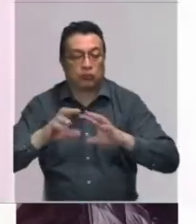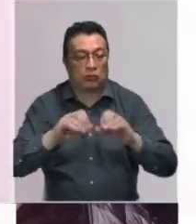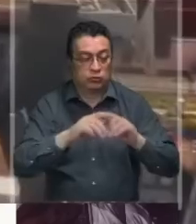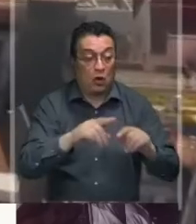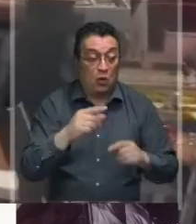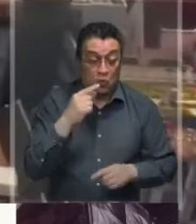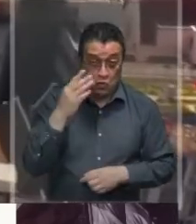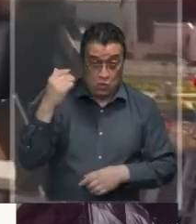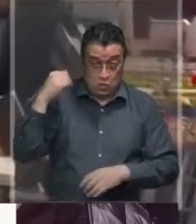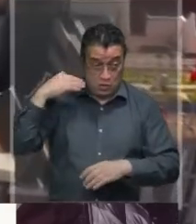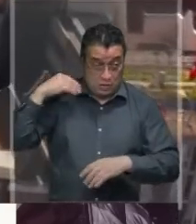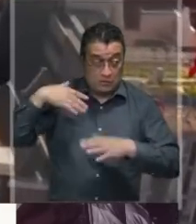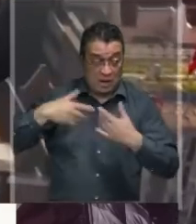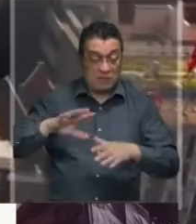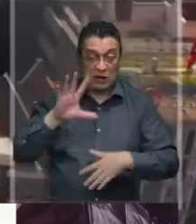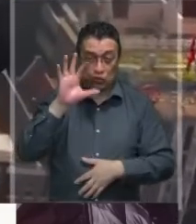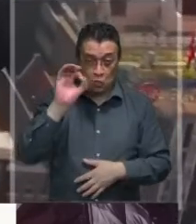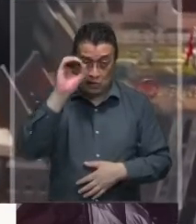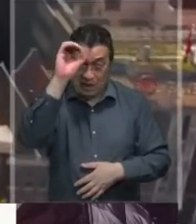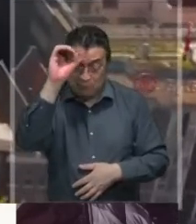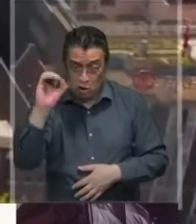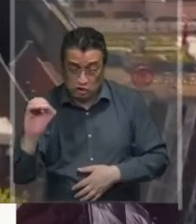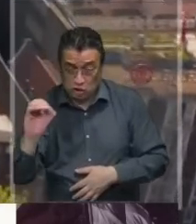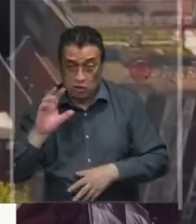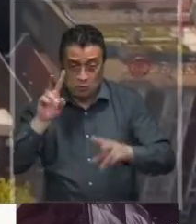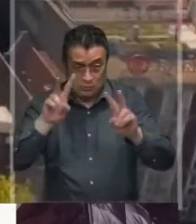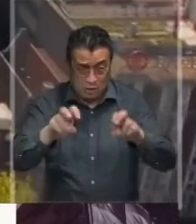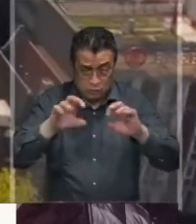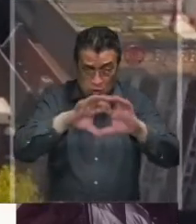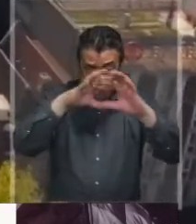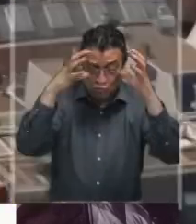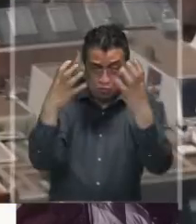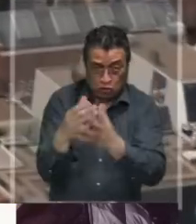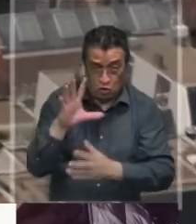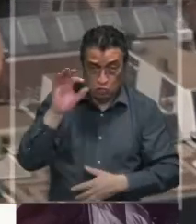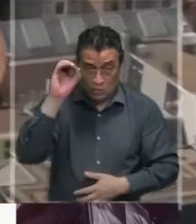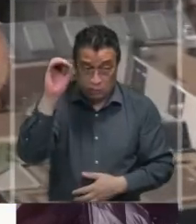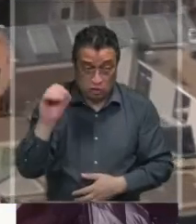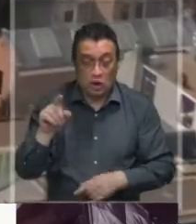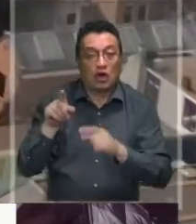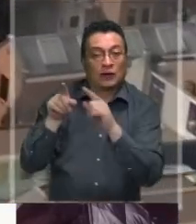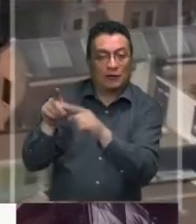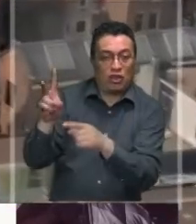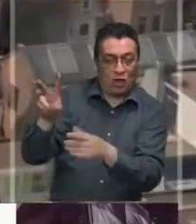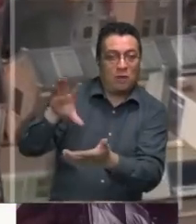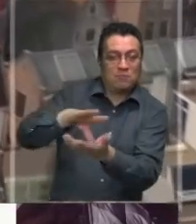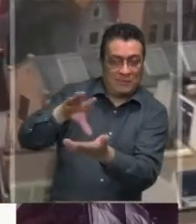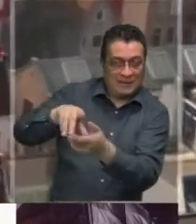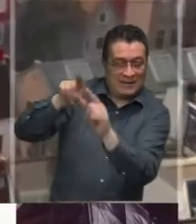la mitad de este tipo de droga incautada en todo el planeta salió de esos 2 países.